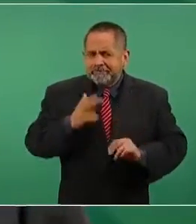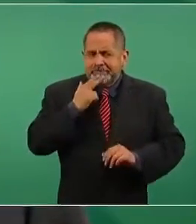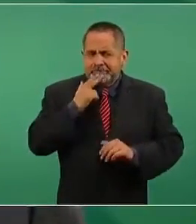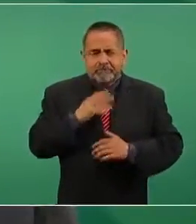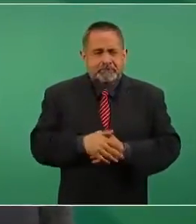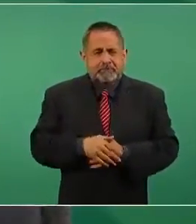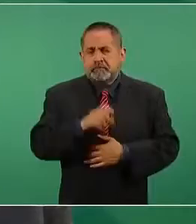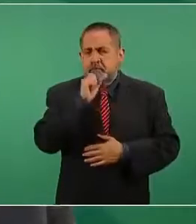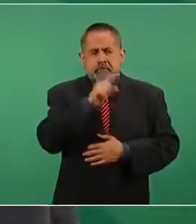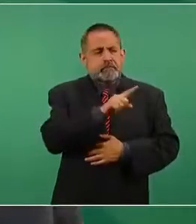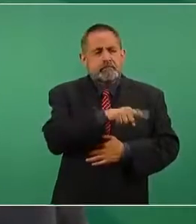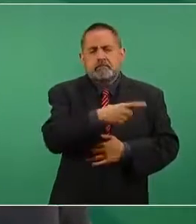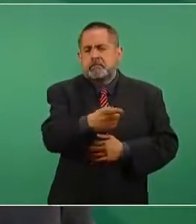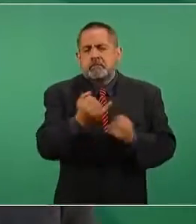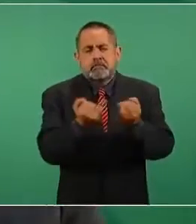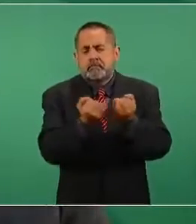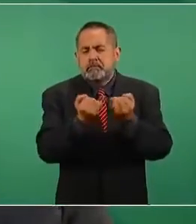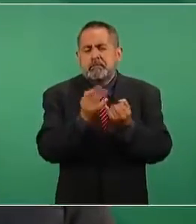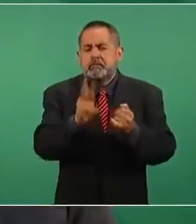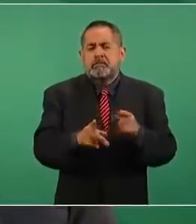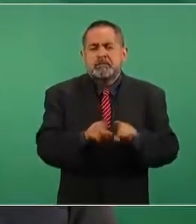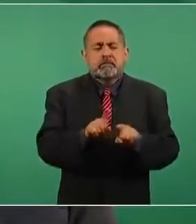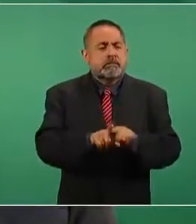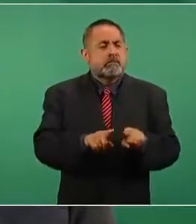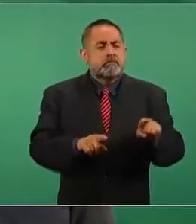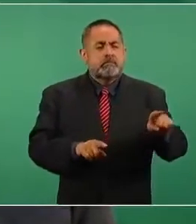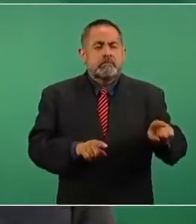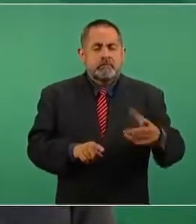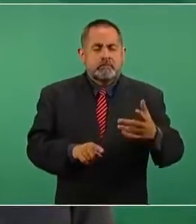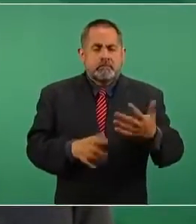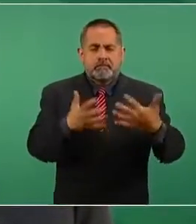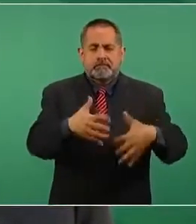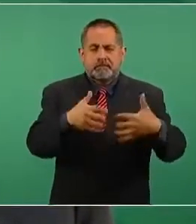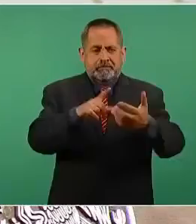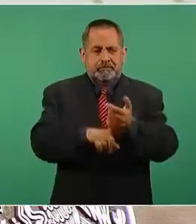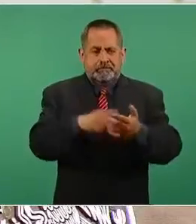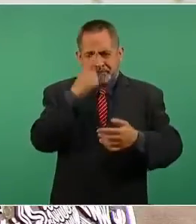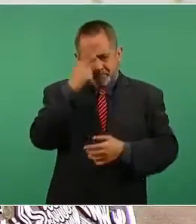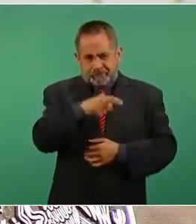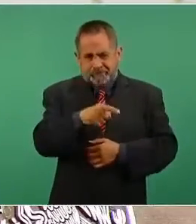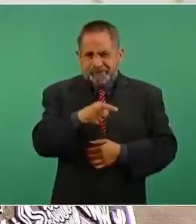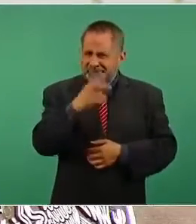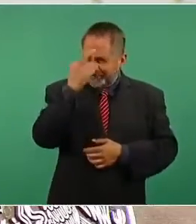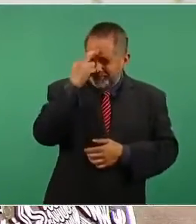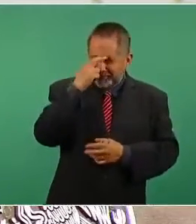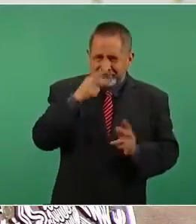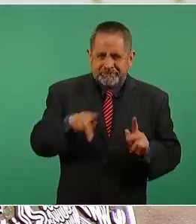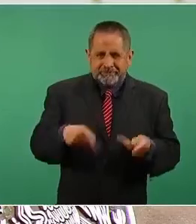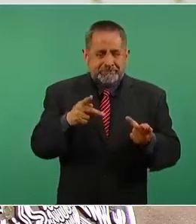Lo mismo en el caso de la planta de fertilizante que vendieron,